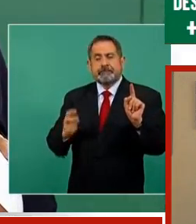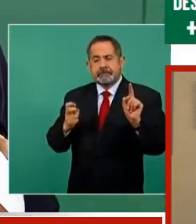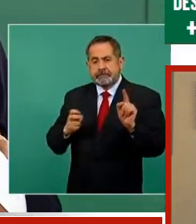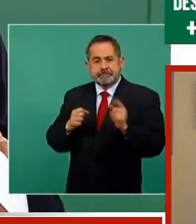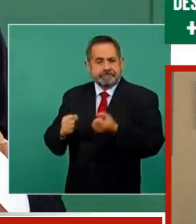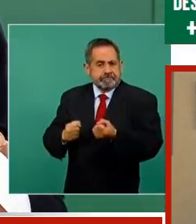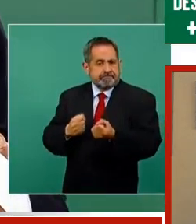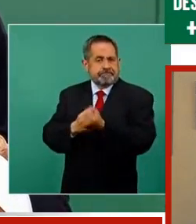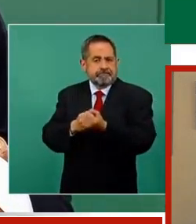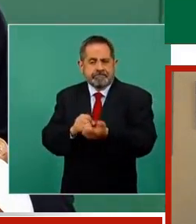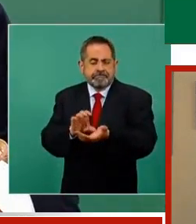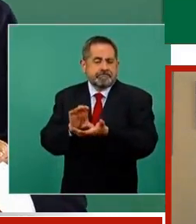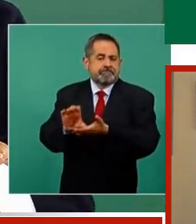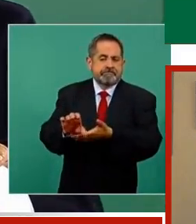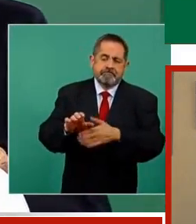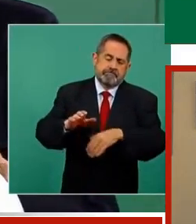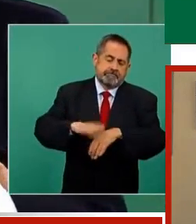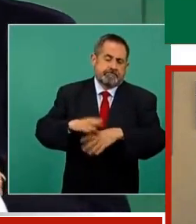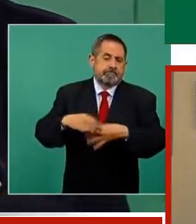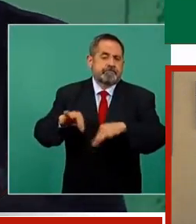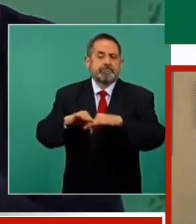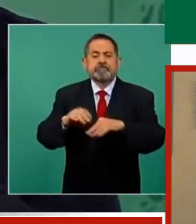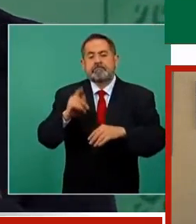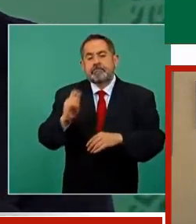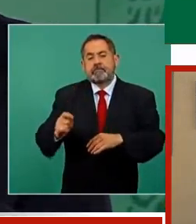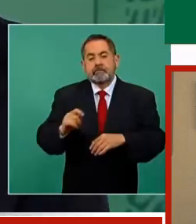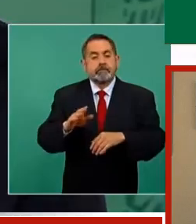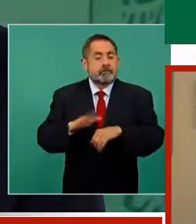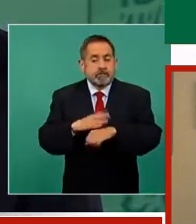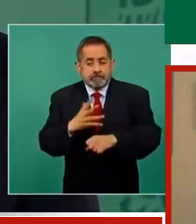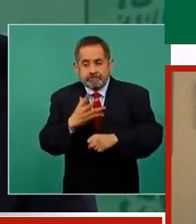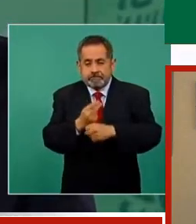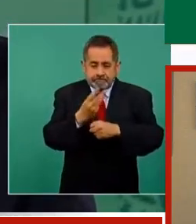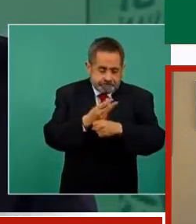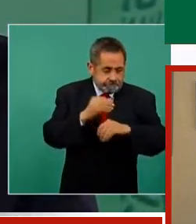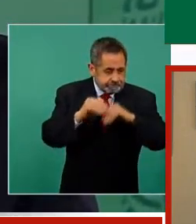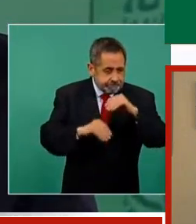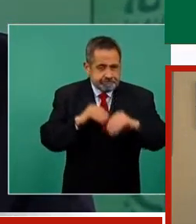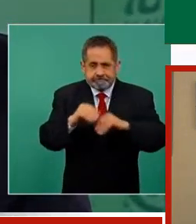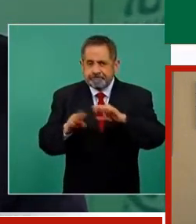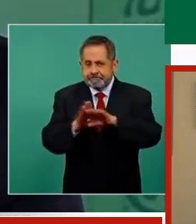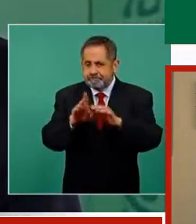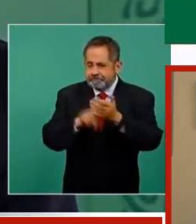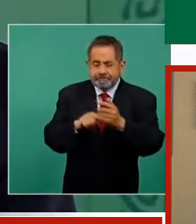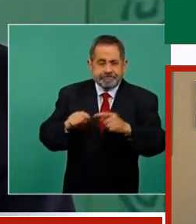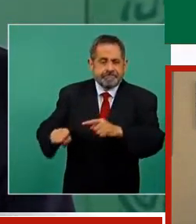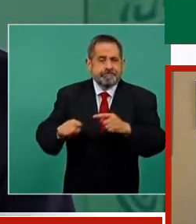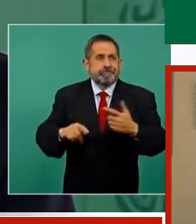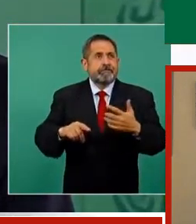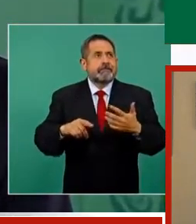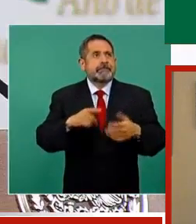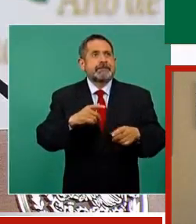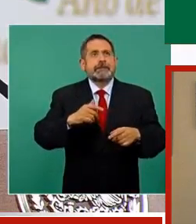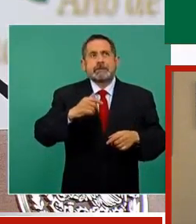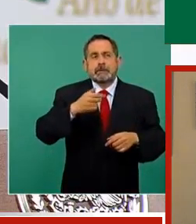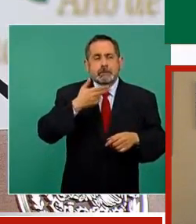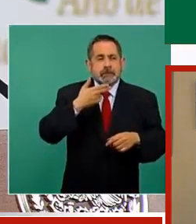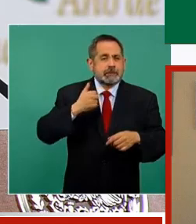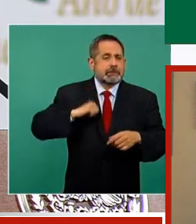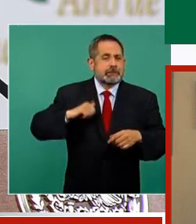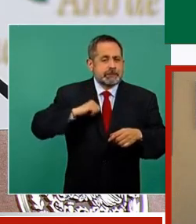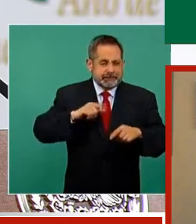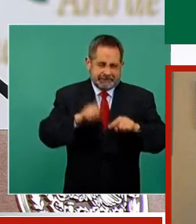por lo mismo por el mantenimiento por el cambio de equipos se está